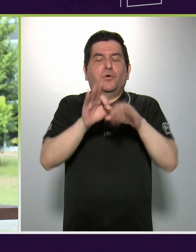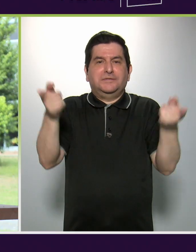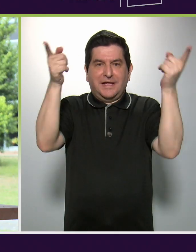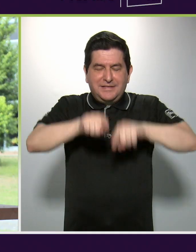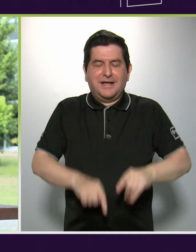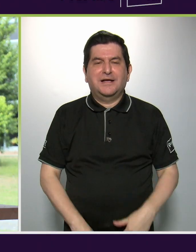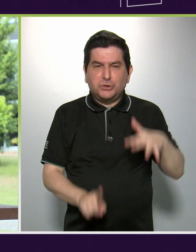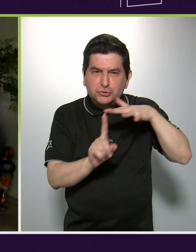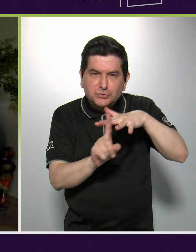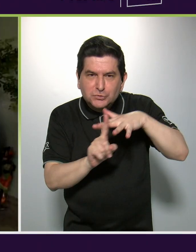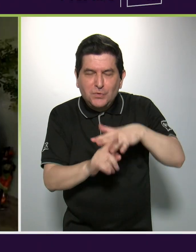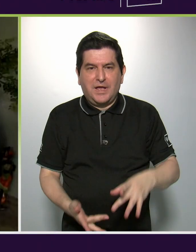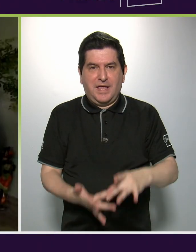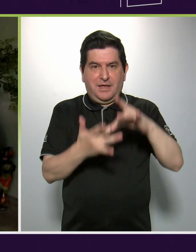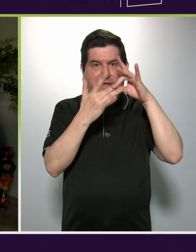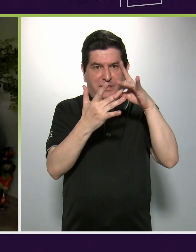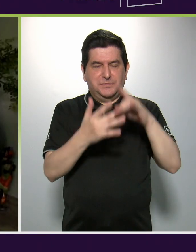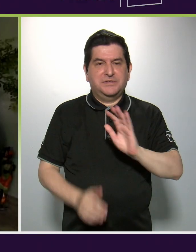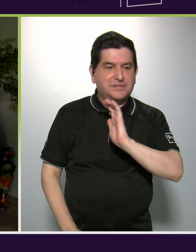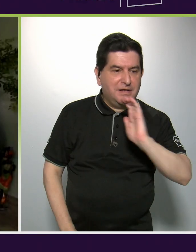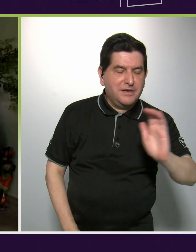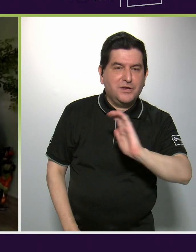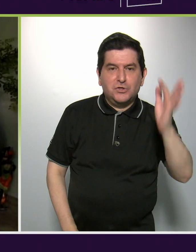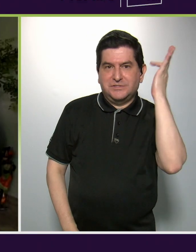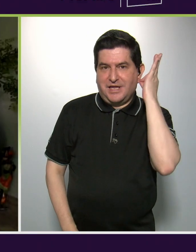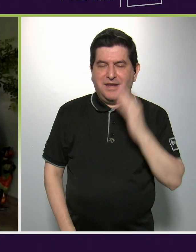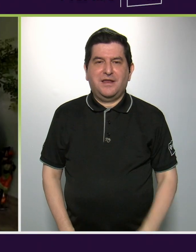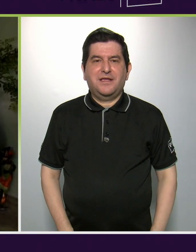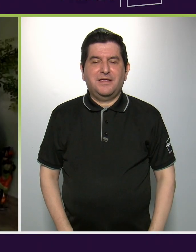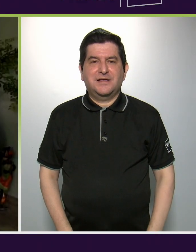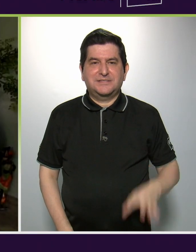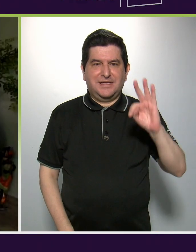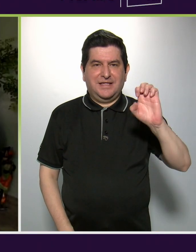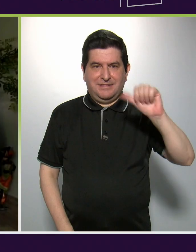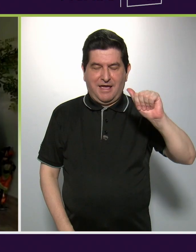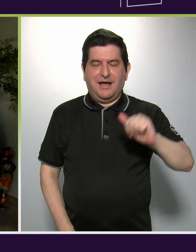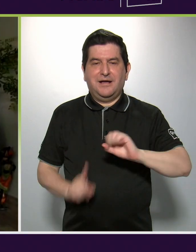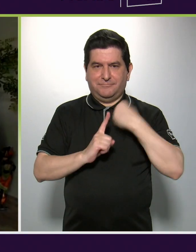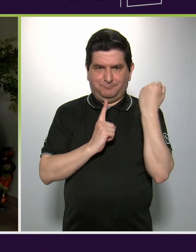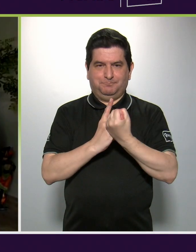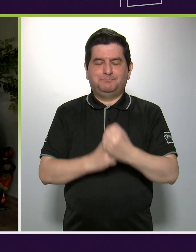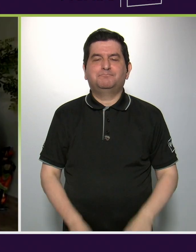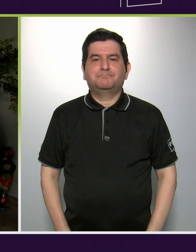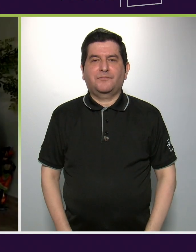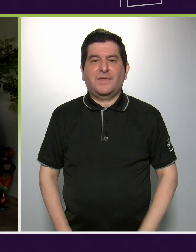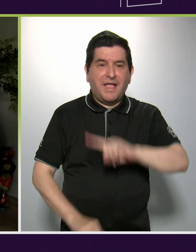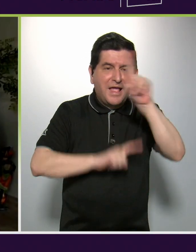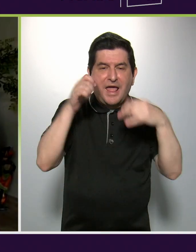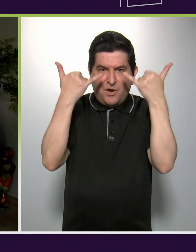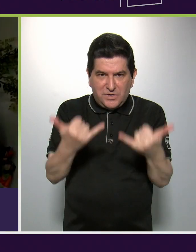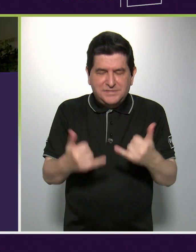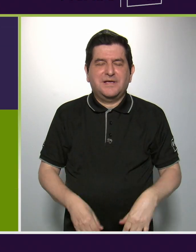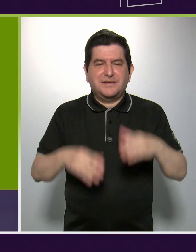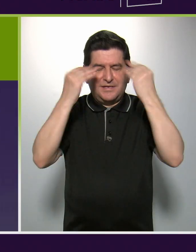del espectro autista. La ENADIS de por sí ya decía en datos generales, ¿verdad?, que era preocupante el porcentaje de discapacidad que